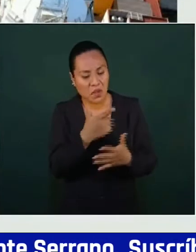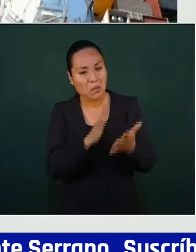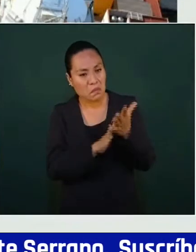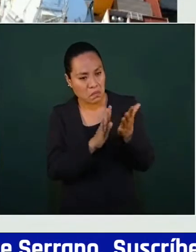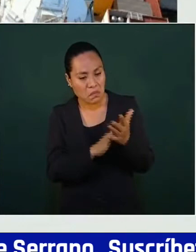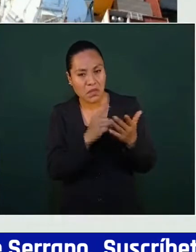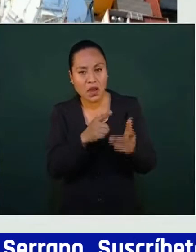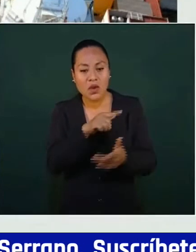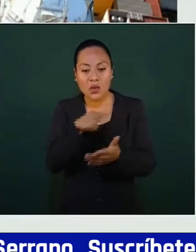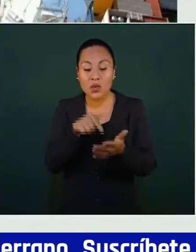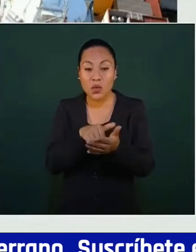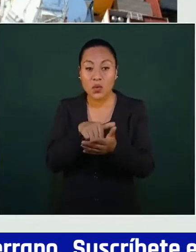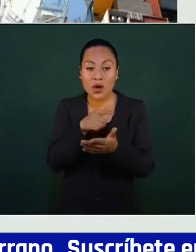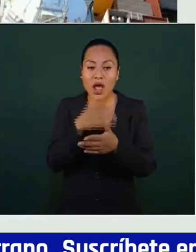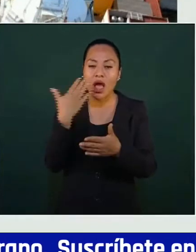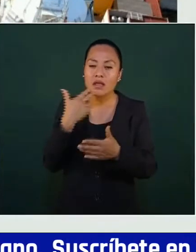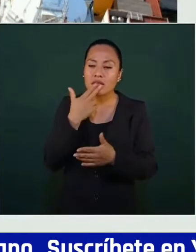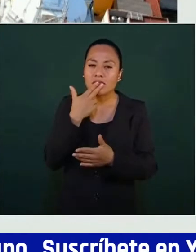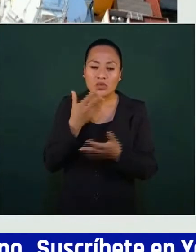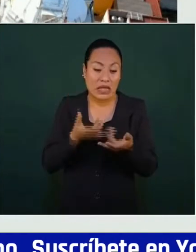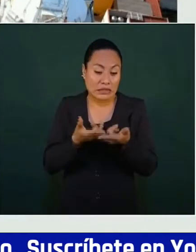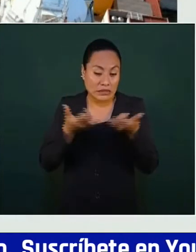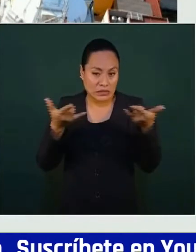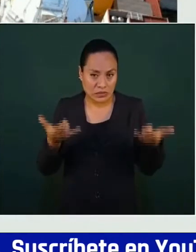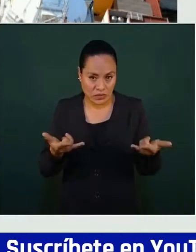zona patrimonial como